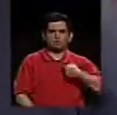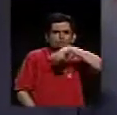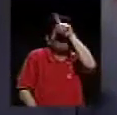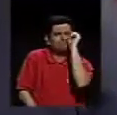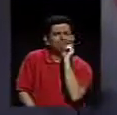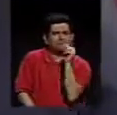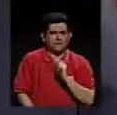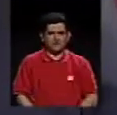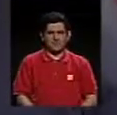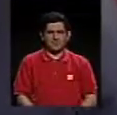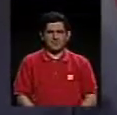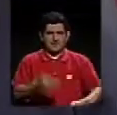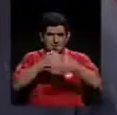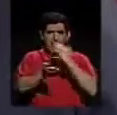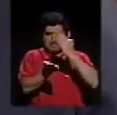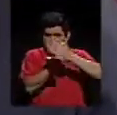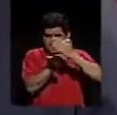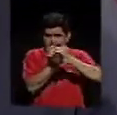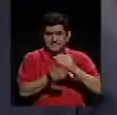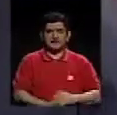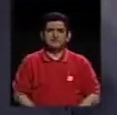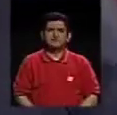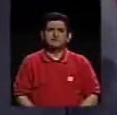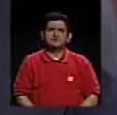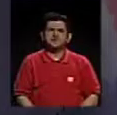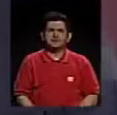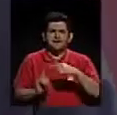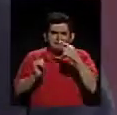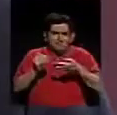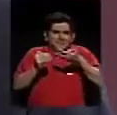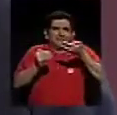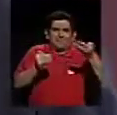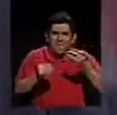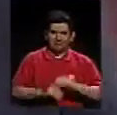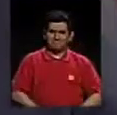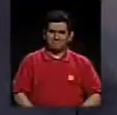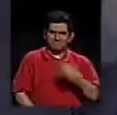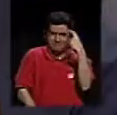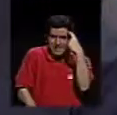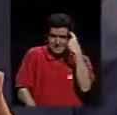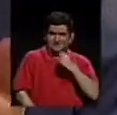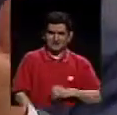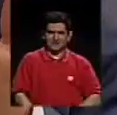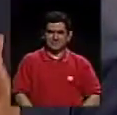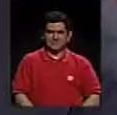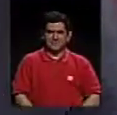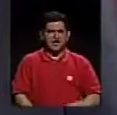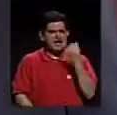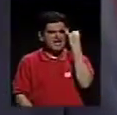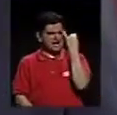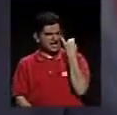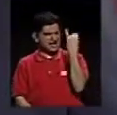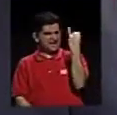preguntaba al salir a la pausa en el segmento anterior, ¿desde cuándo es la